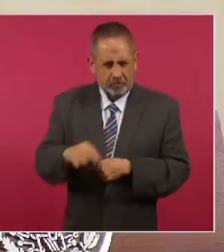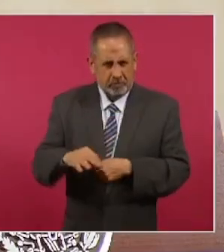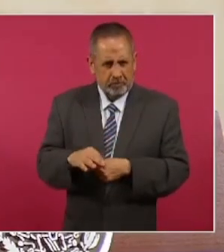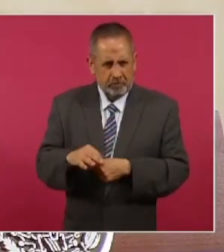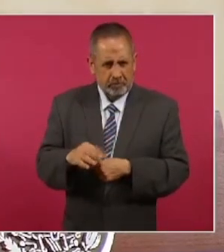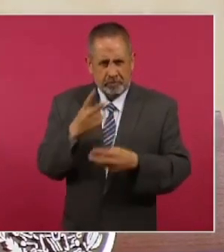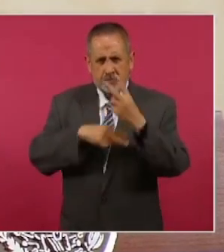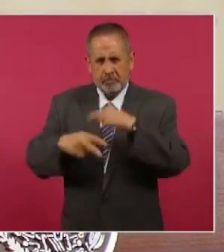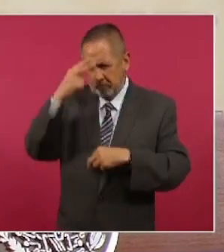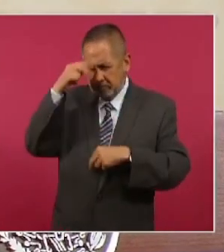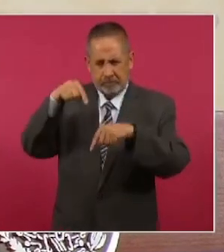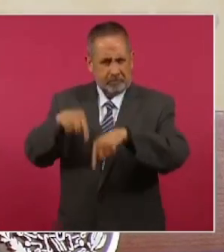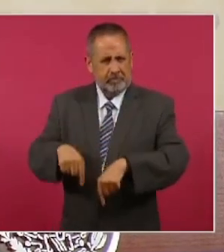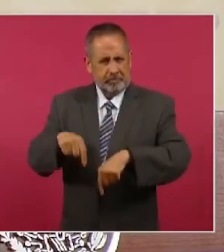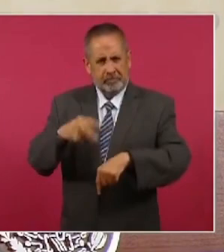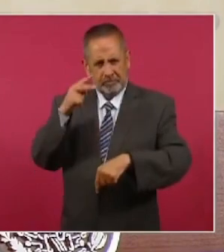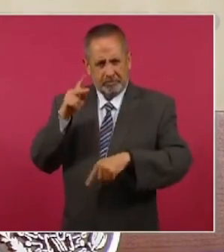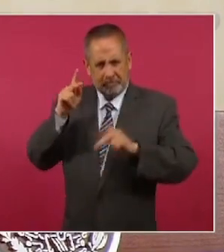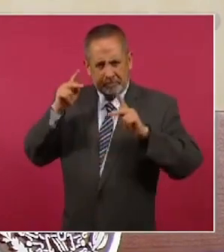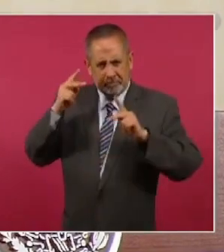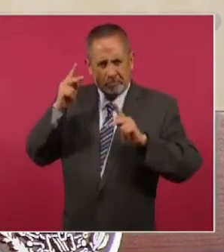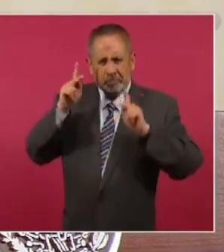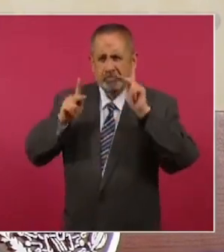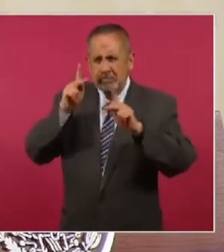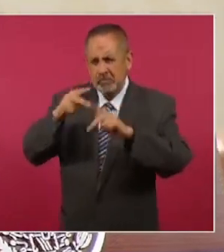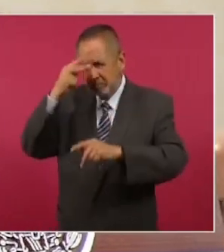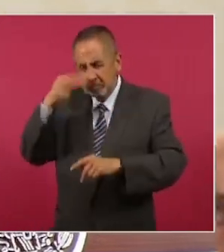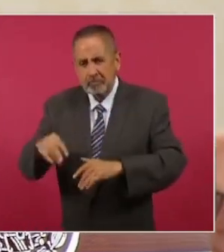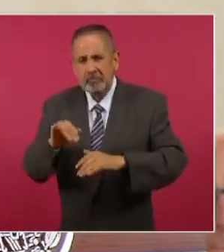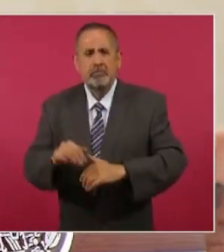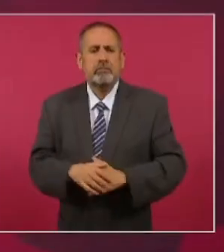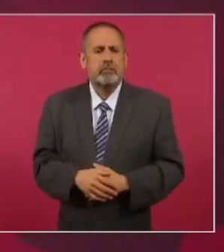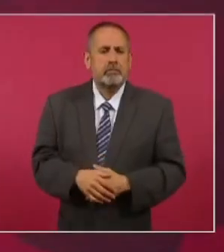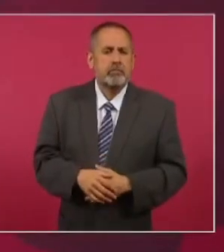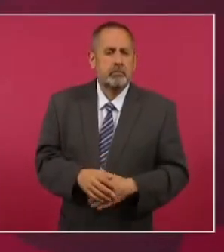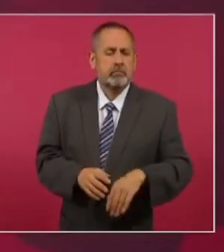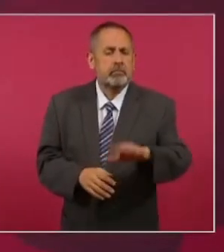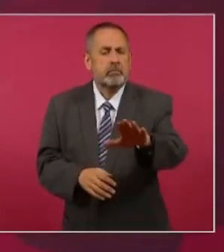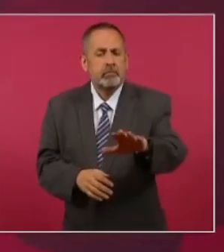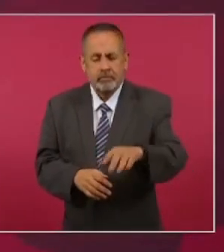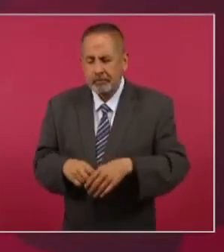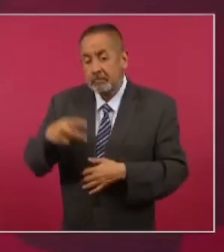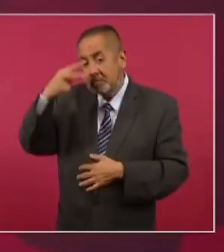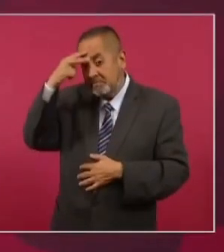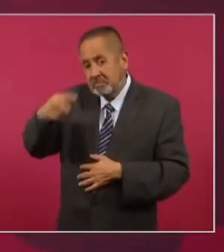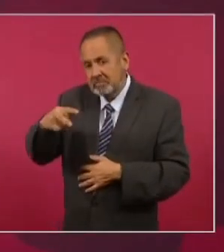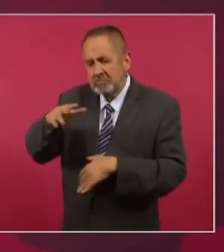pueden venir a nuestro país y visitarlo de manera segura? Es más seguro México que Estados Unidos